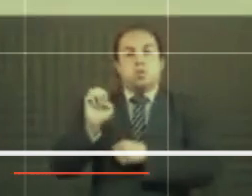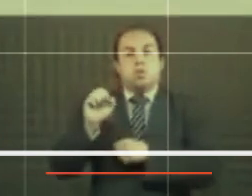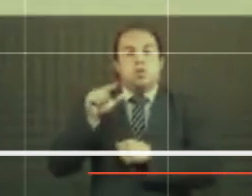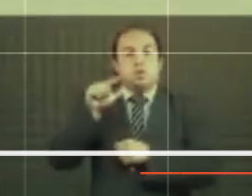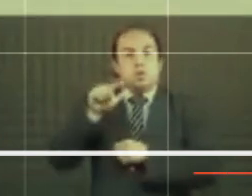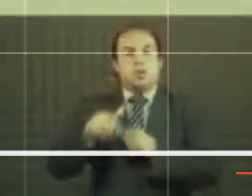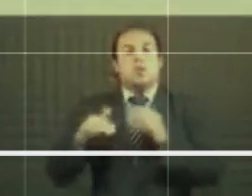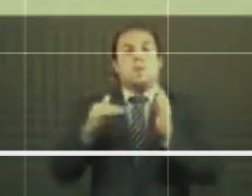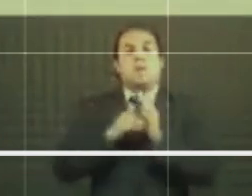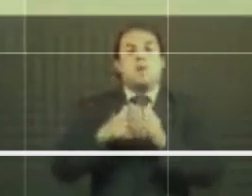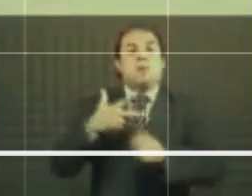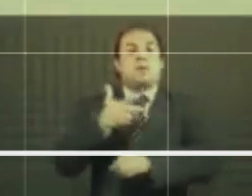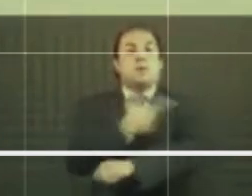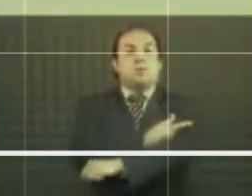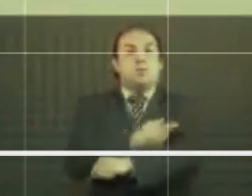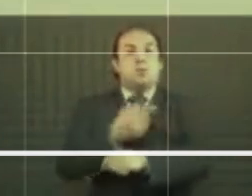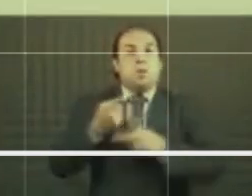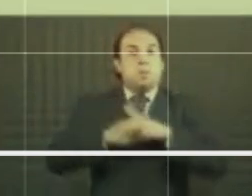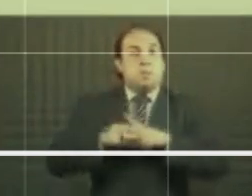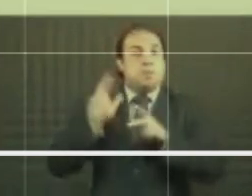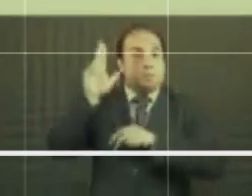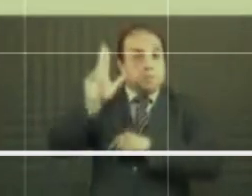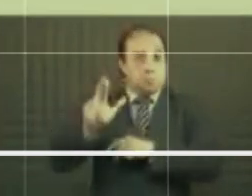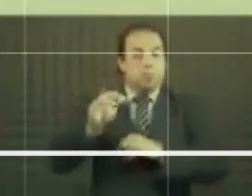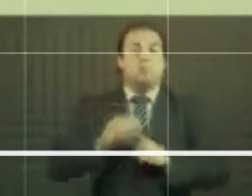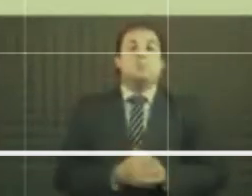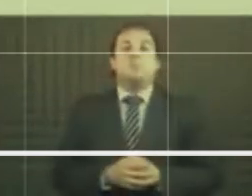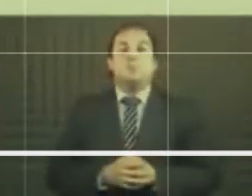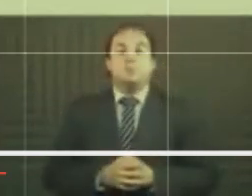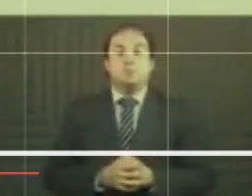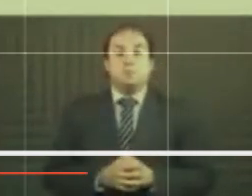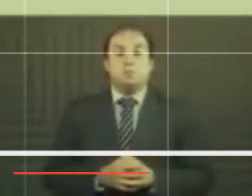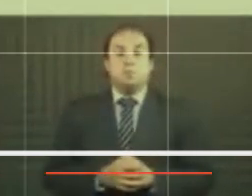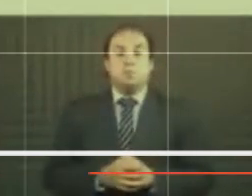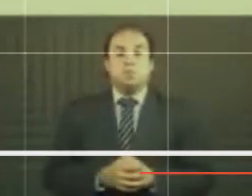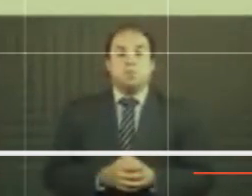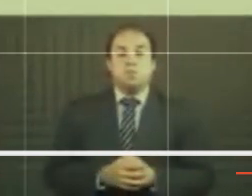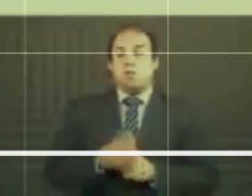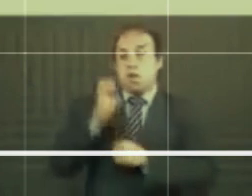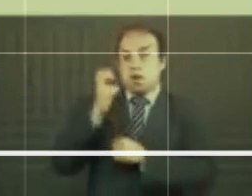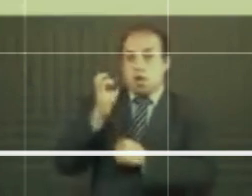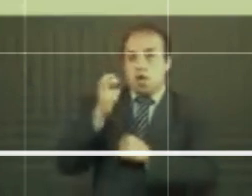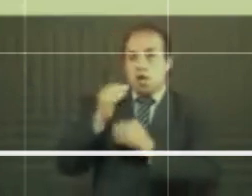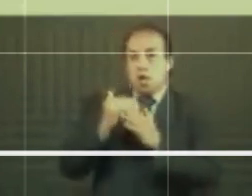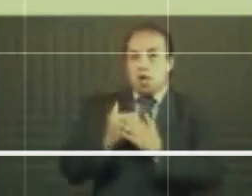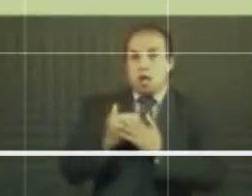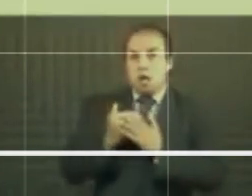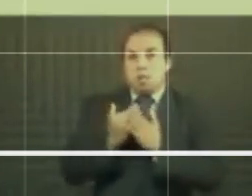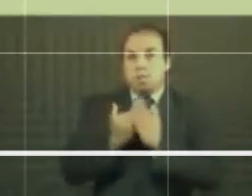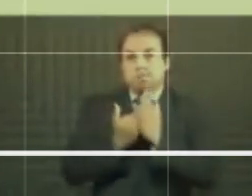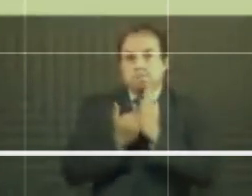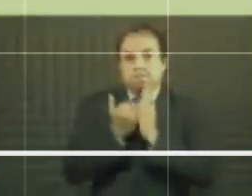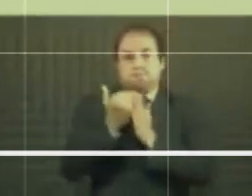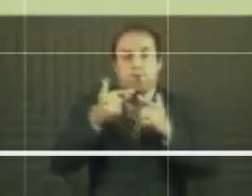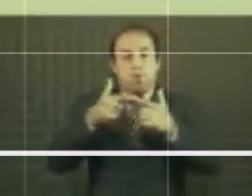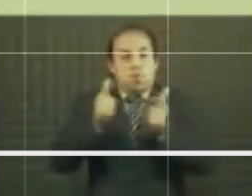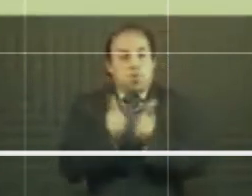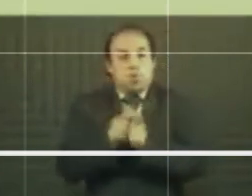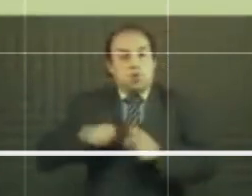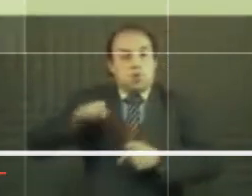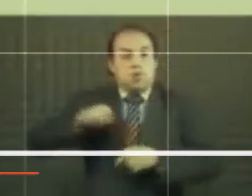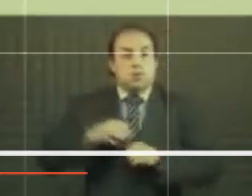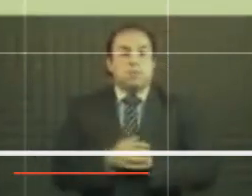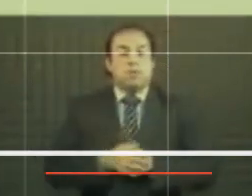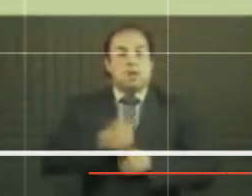5 días que vamos a empezar a aplicar el día martes. Siguiente. Así se va a ver entonces el avance por grupos de edad y en esquemas completos